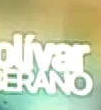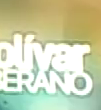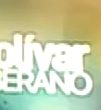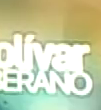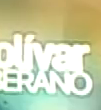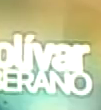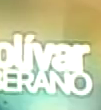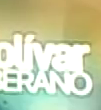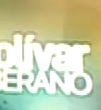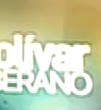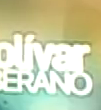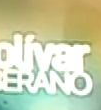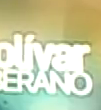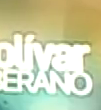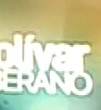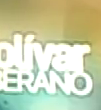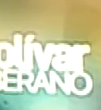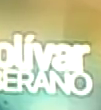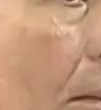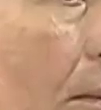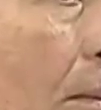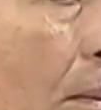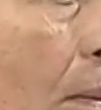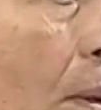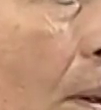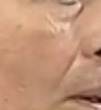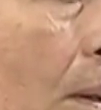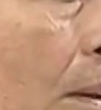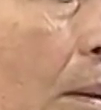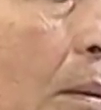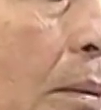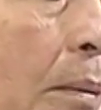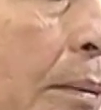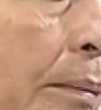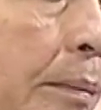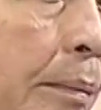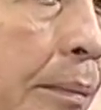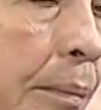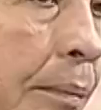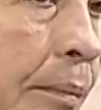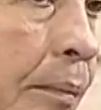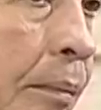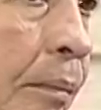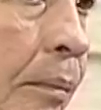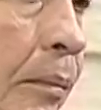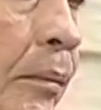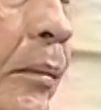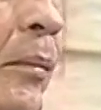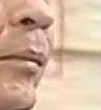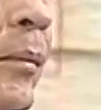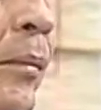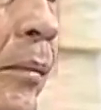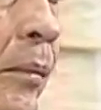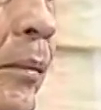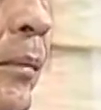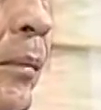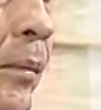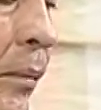del oro. Víctor, está en tus manos. Fíjate el oro que tú has traído de Guayana, transformado en